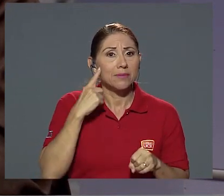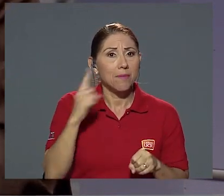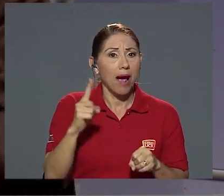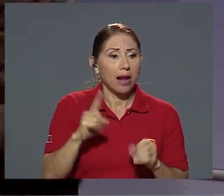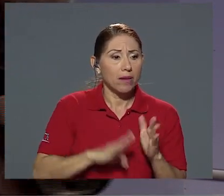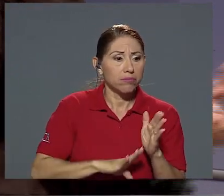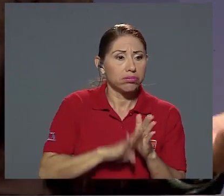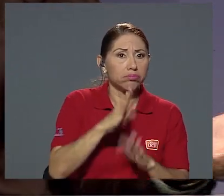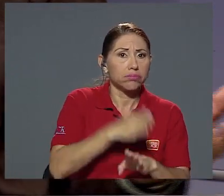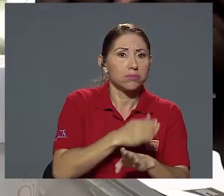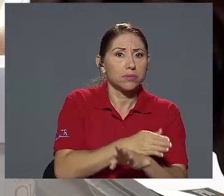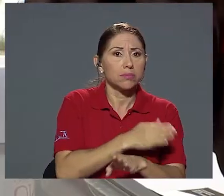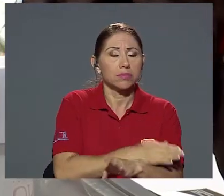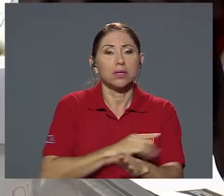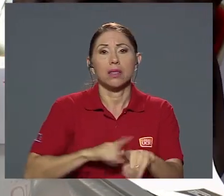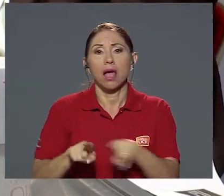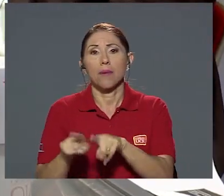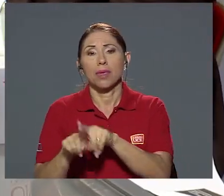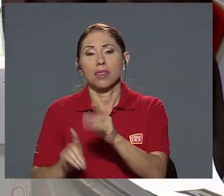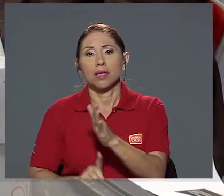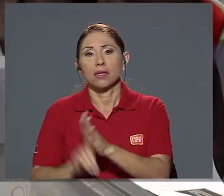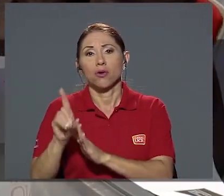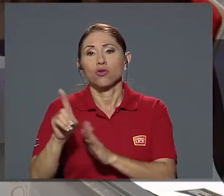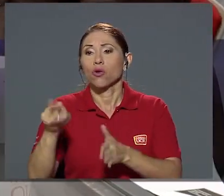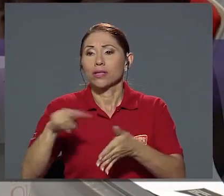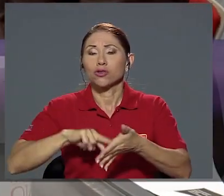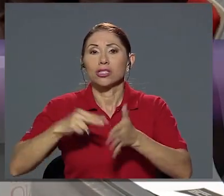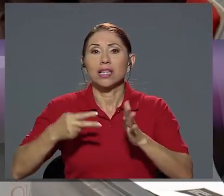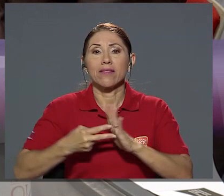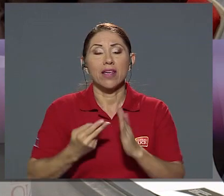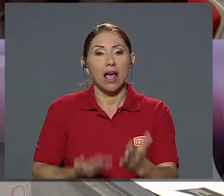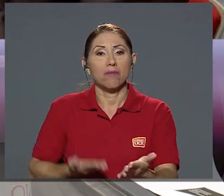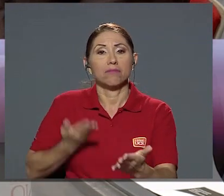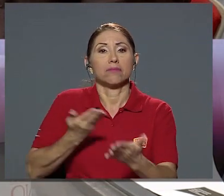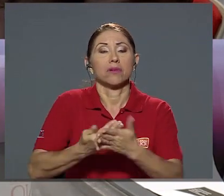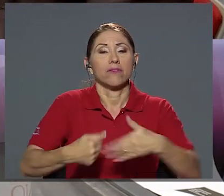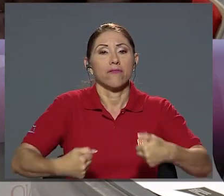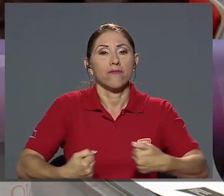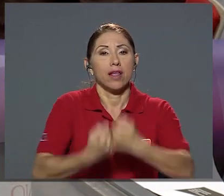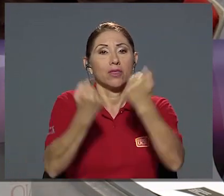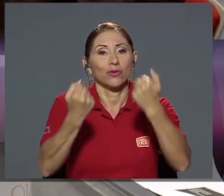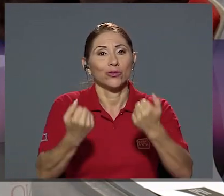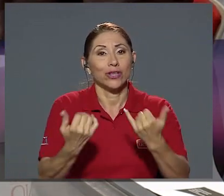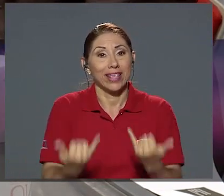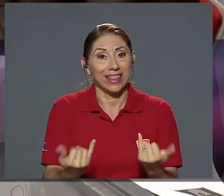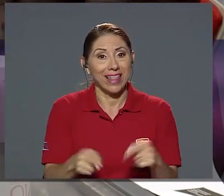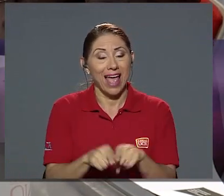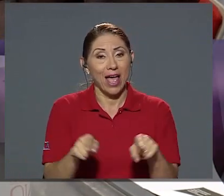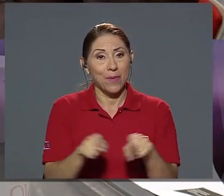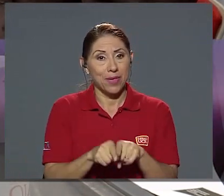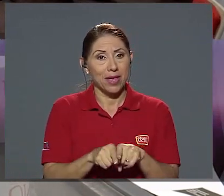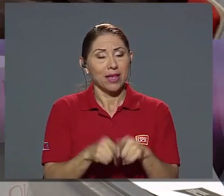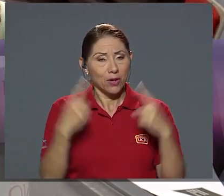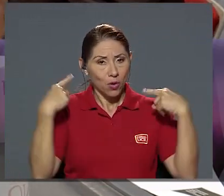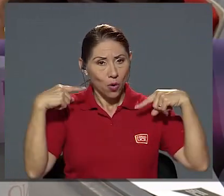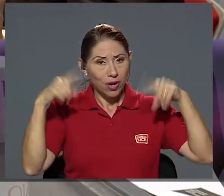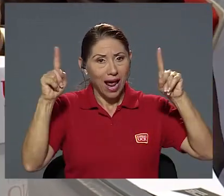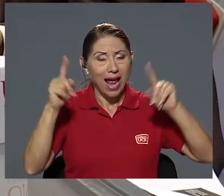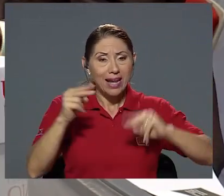en desarrollo. Bueno, eso nos plantea retos y la posibilidad también de, alrededor de esta oportunidad,